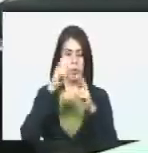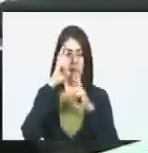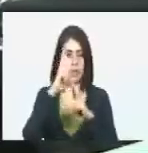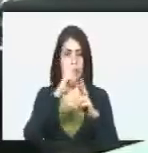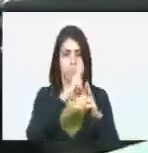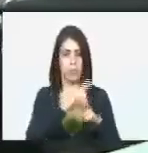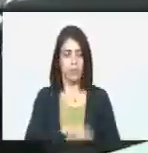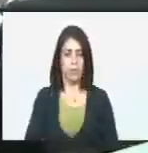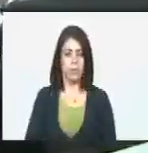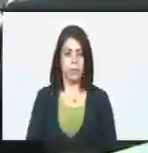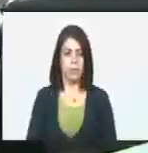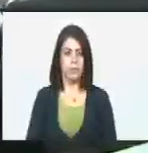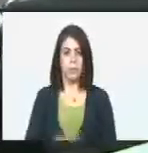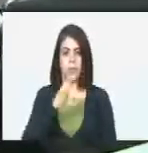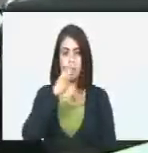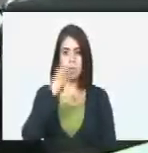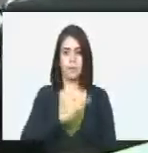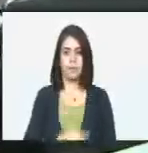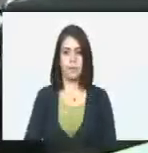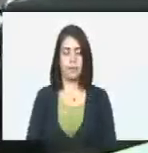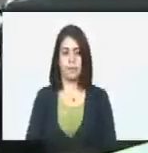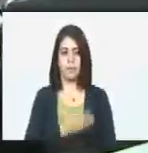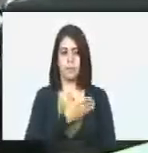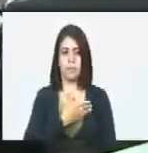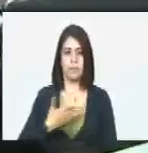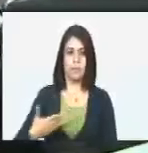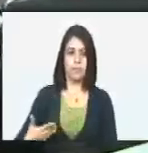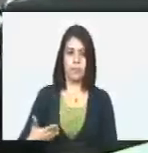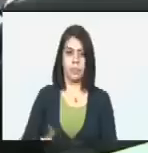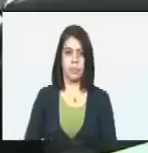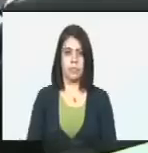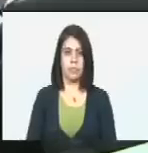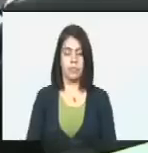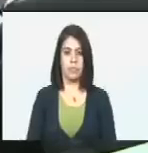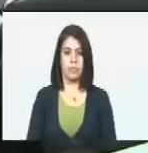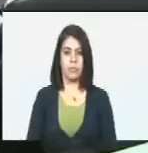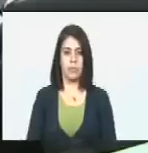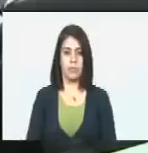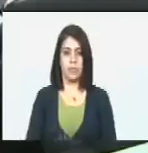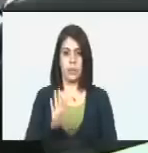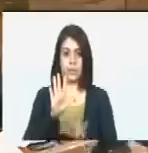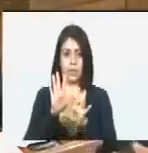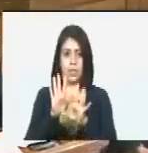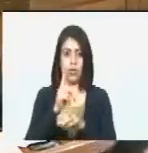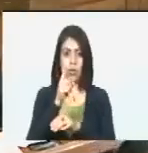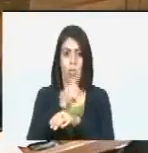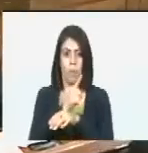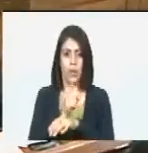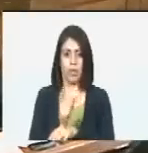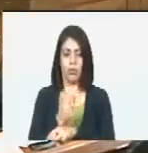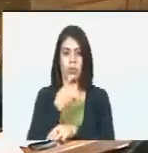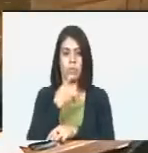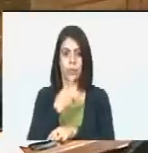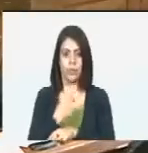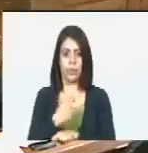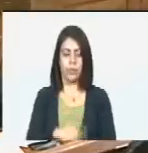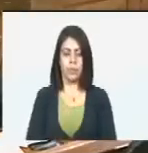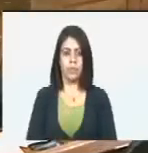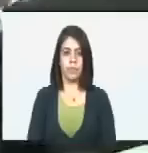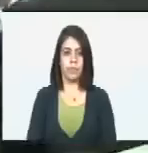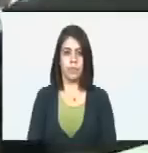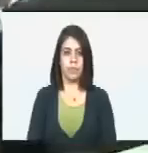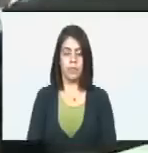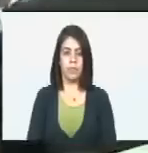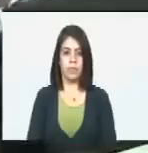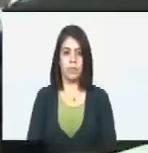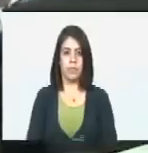De verdad, presidente... Un minuto, diputado. Sí, ya le iba a decir eso, que iba hasta aquí,